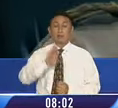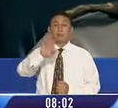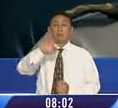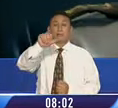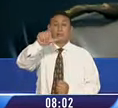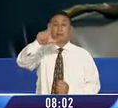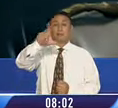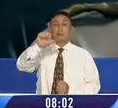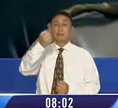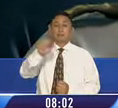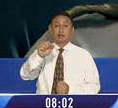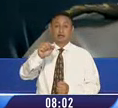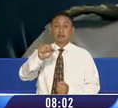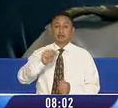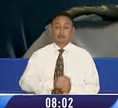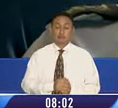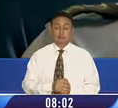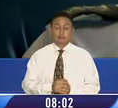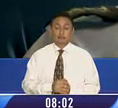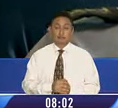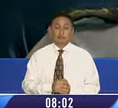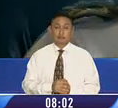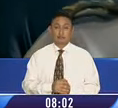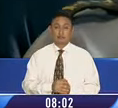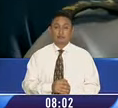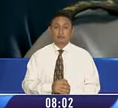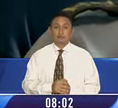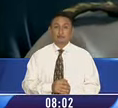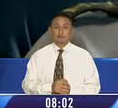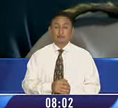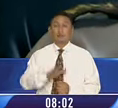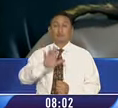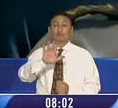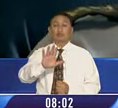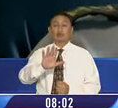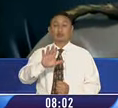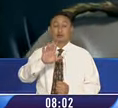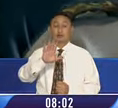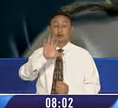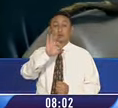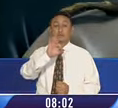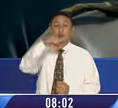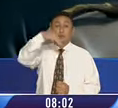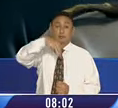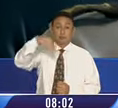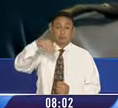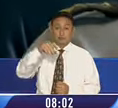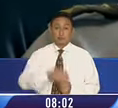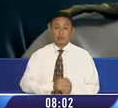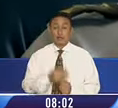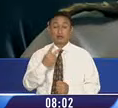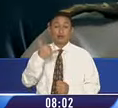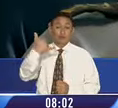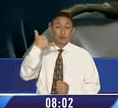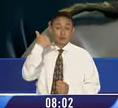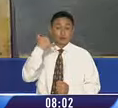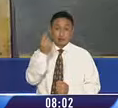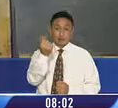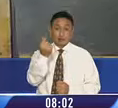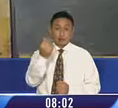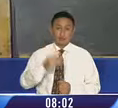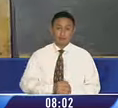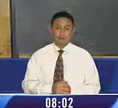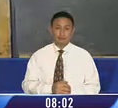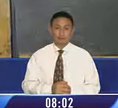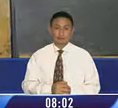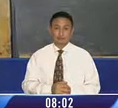sin percutir del arma de fuego traumática, 5 municiones 9 milímetros, 2 celulares y dinero en efectivo. Y ya no es